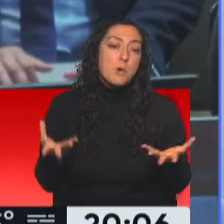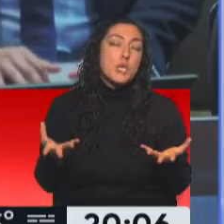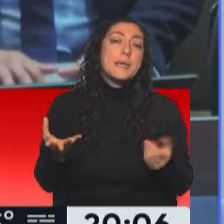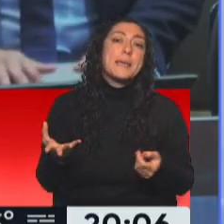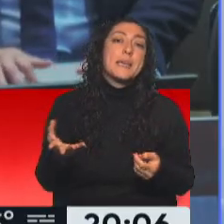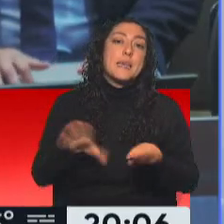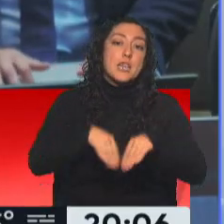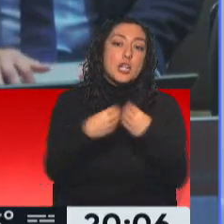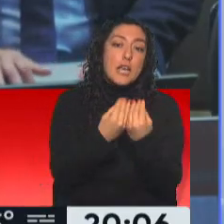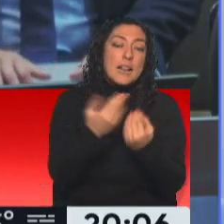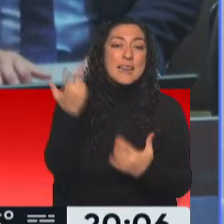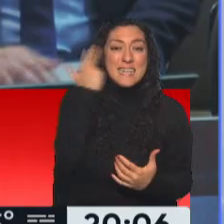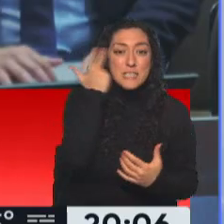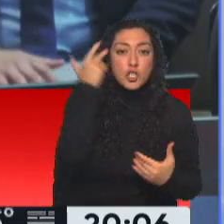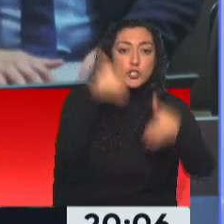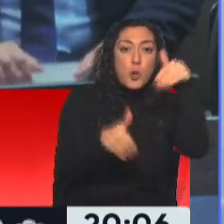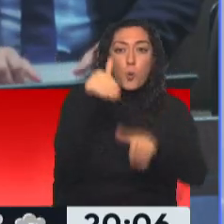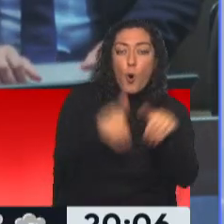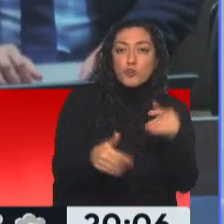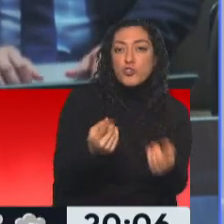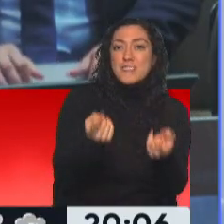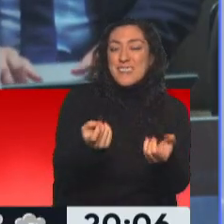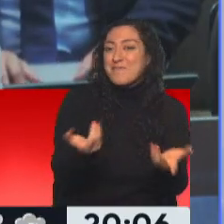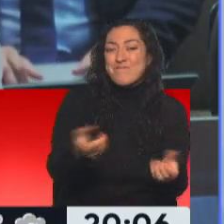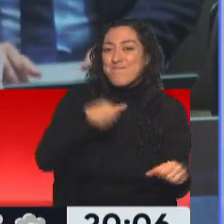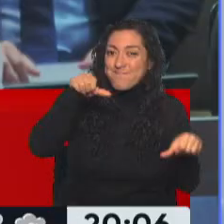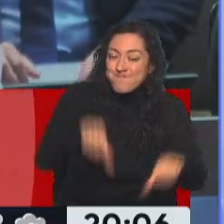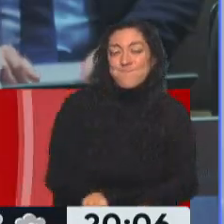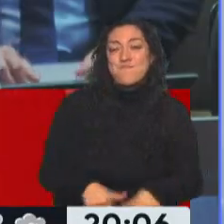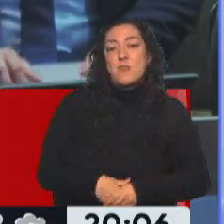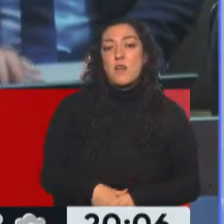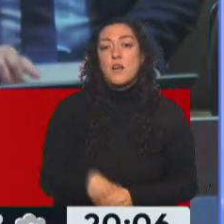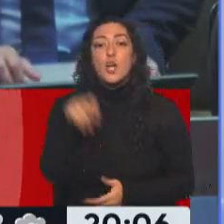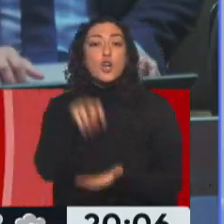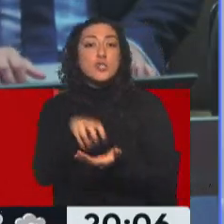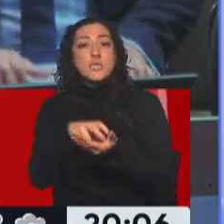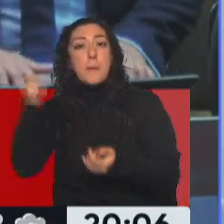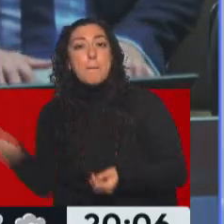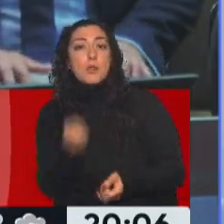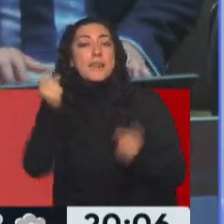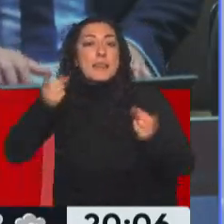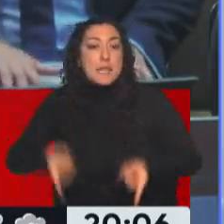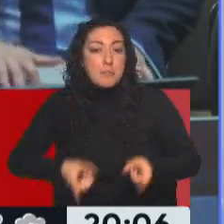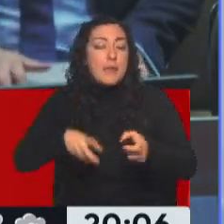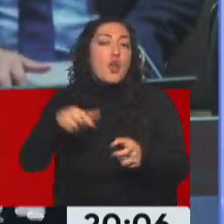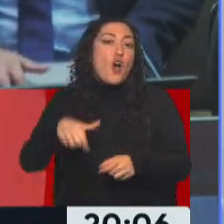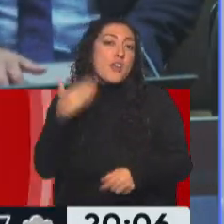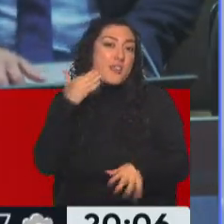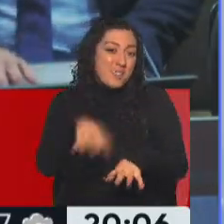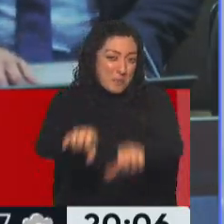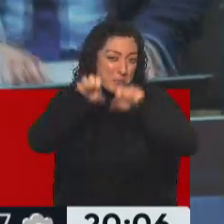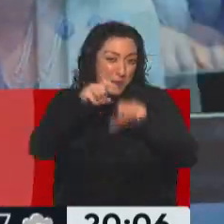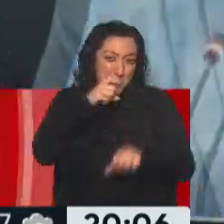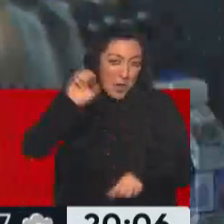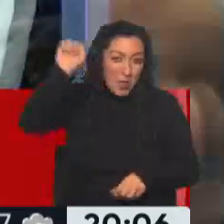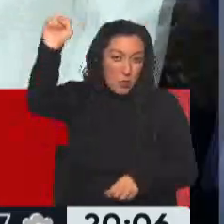conseguido los 18 votos requeridos. Y otra de las noticias importantes es que a primera hora de la tarde Maduro anunció que